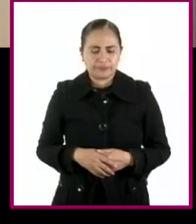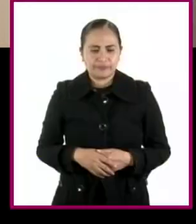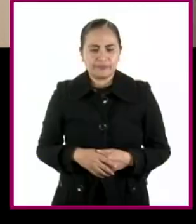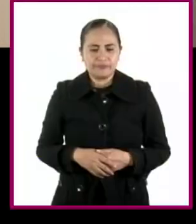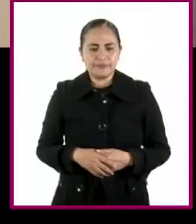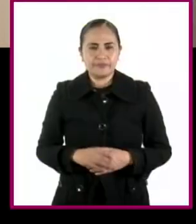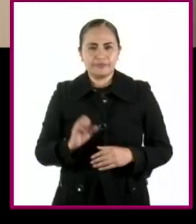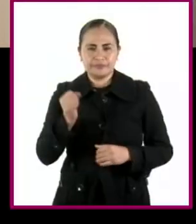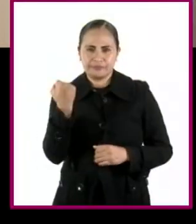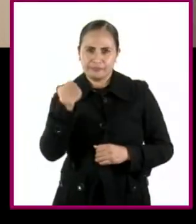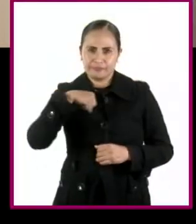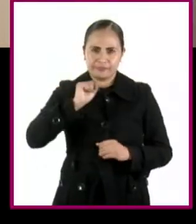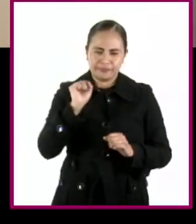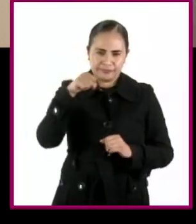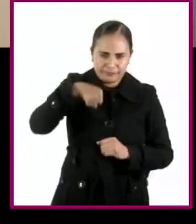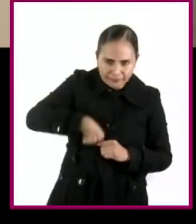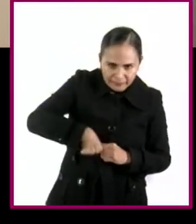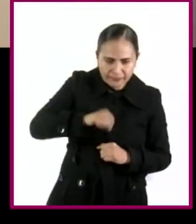Flexibilidad.